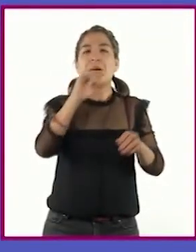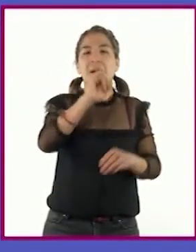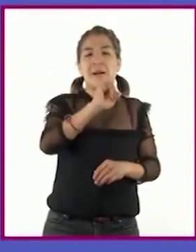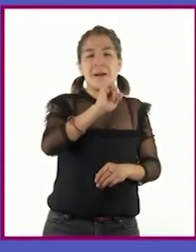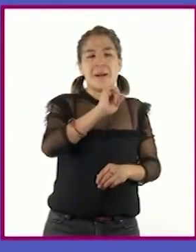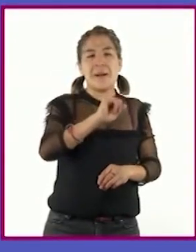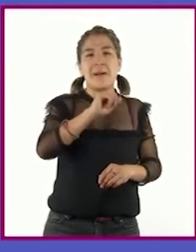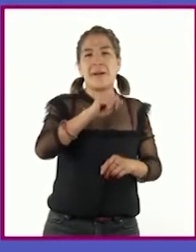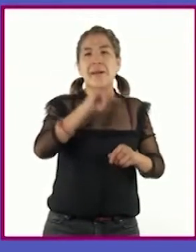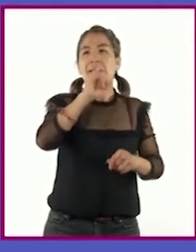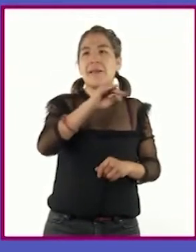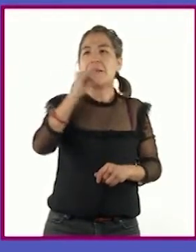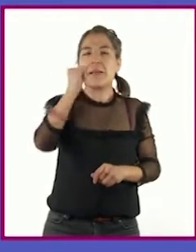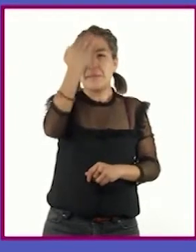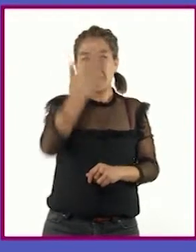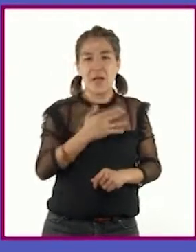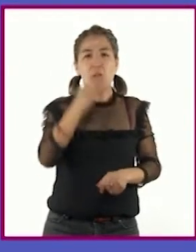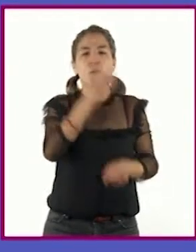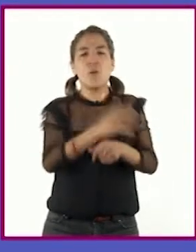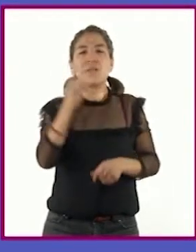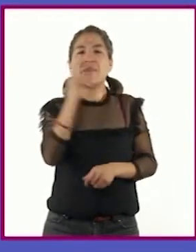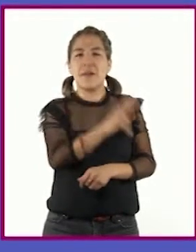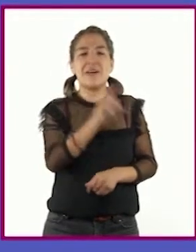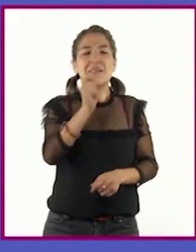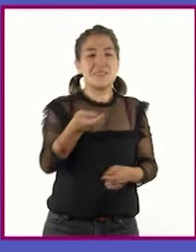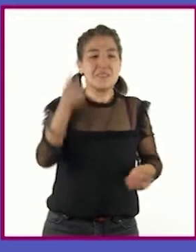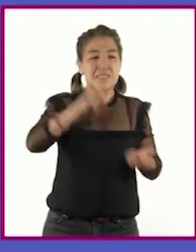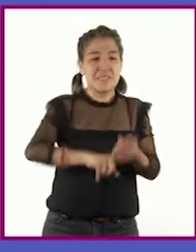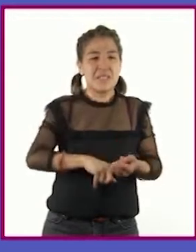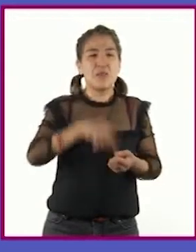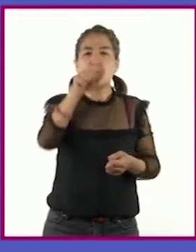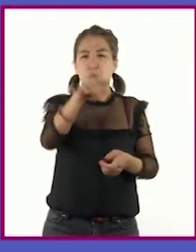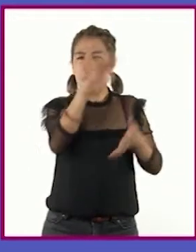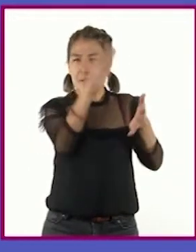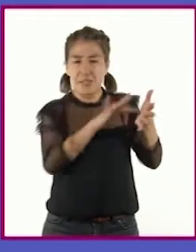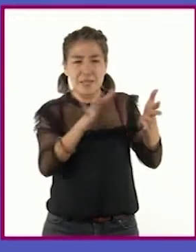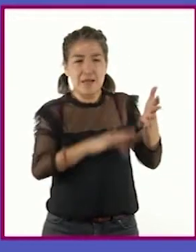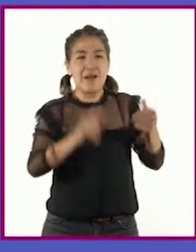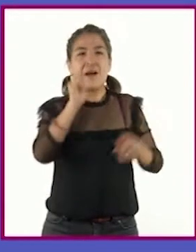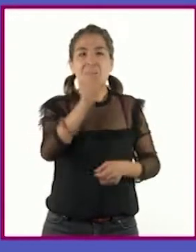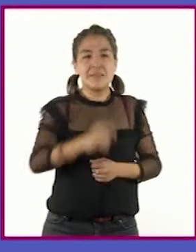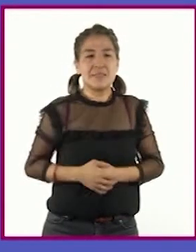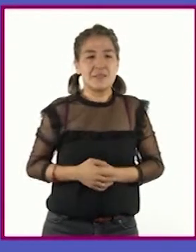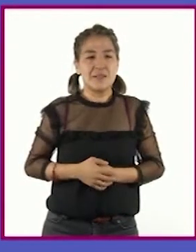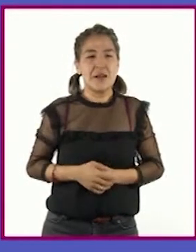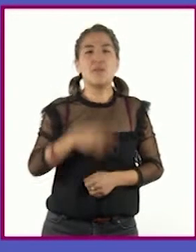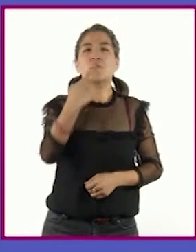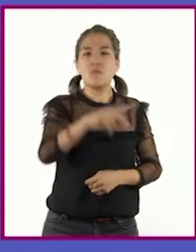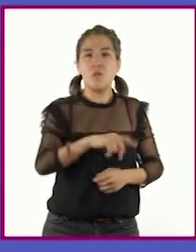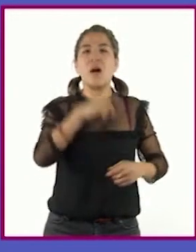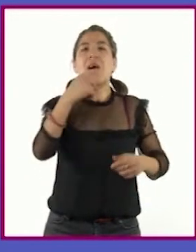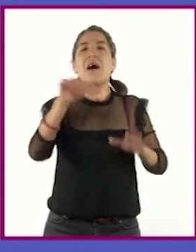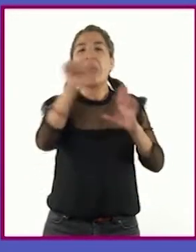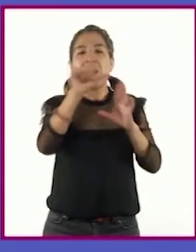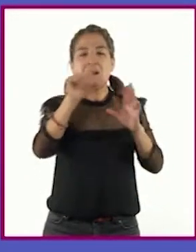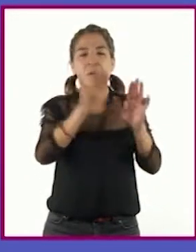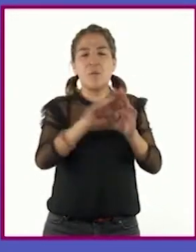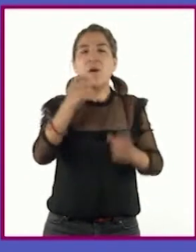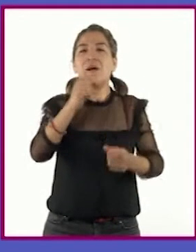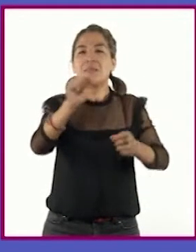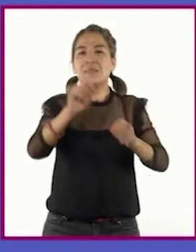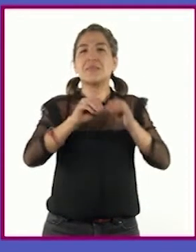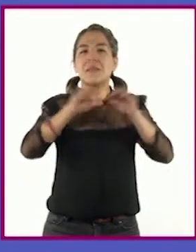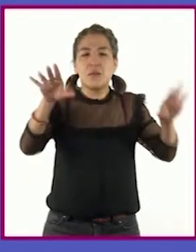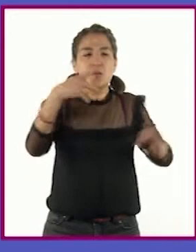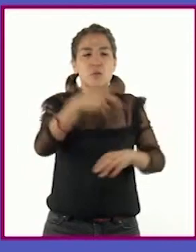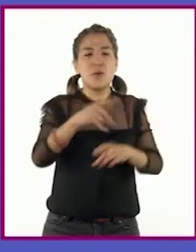Esto es muchísima información. Al parecer, por lo que se puede leer, son algunos artículos de la Ley General de los Derechos